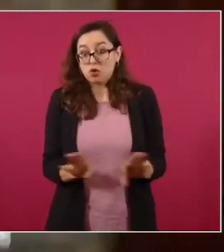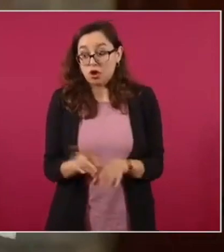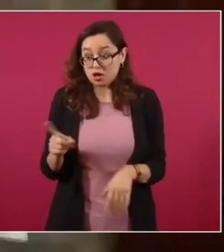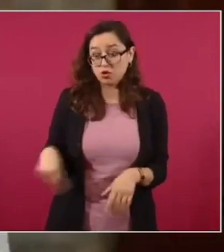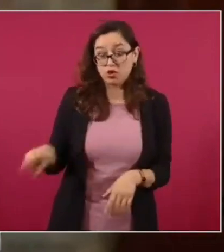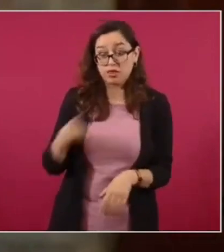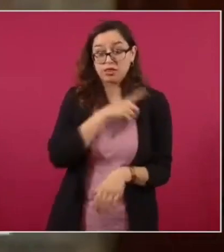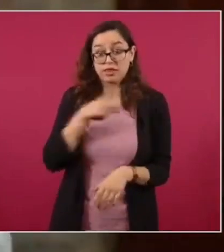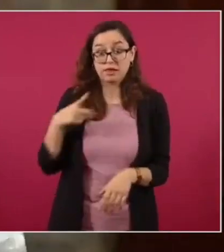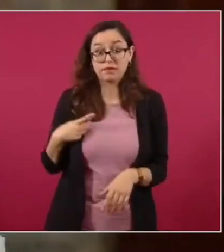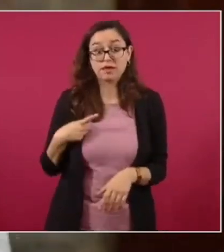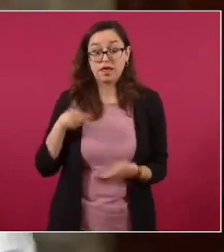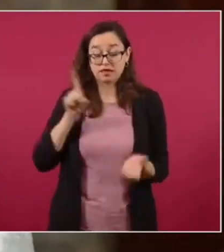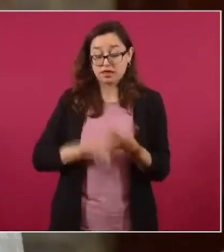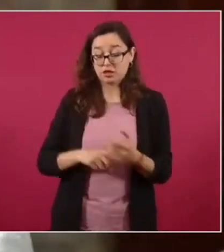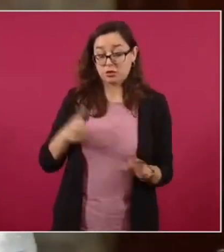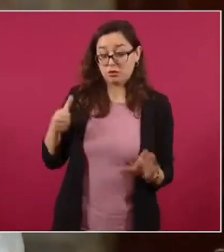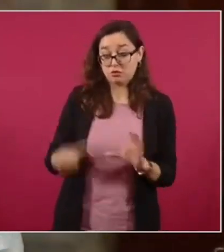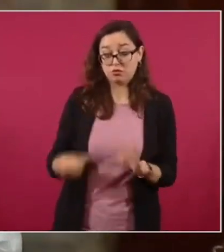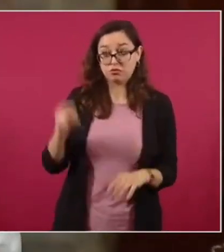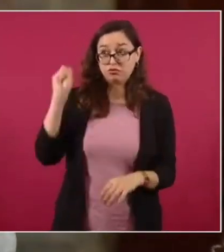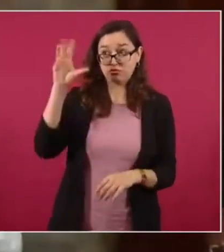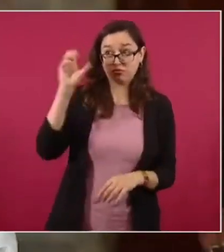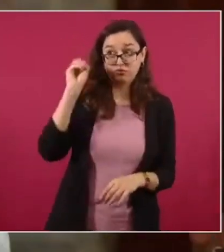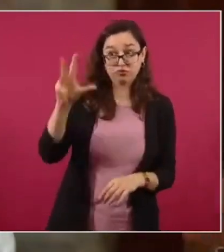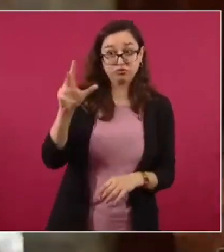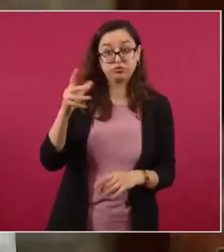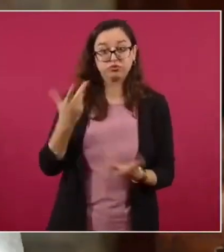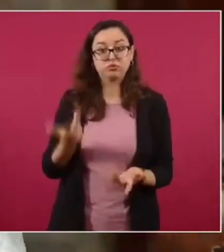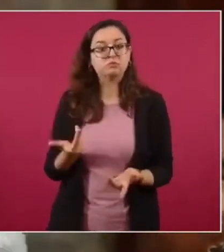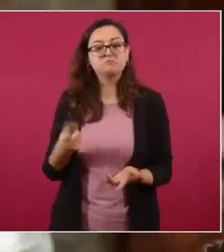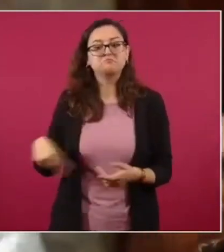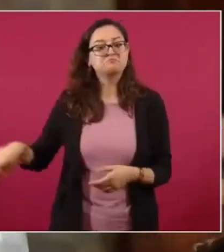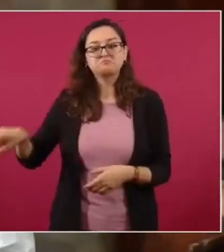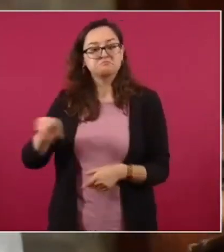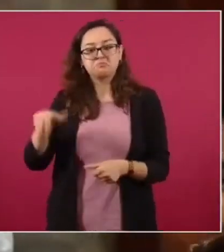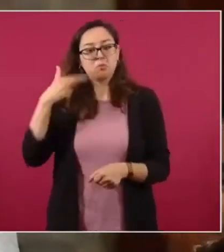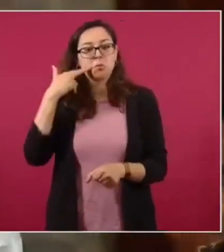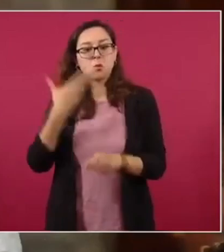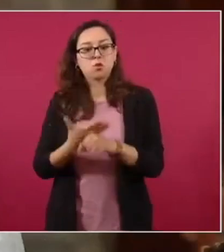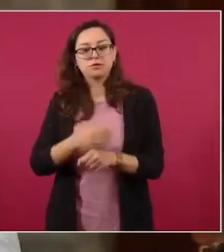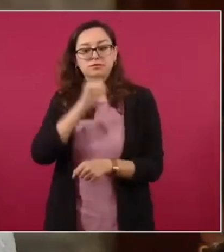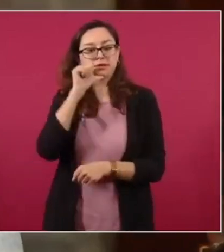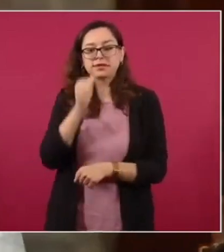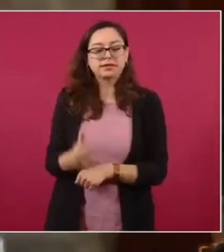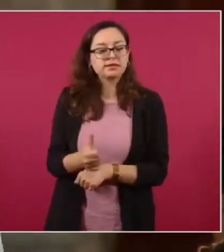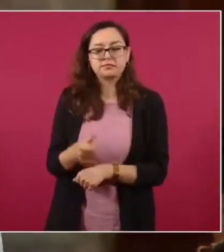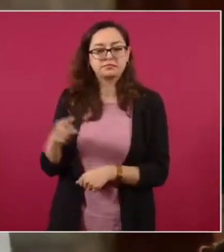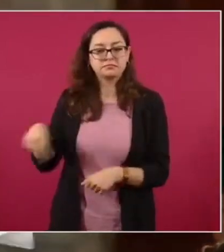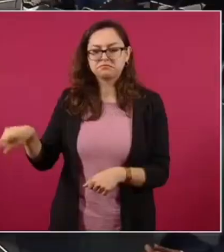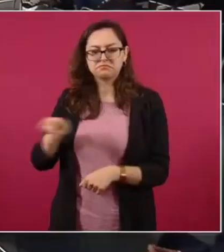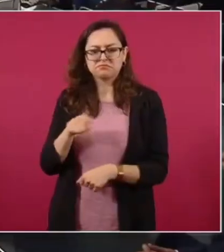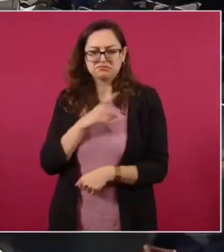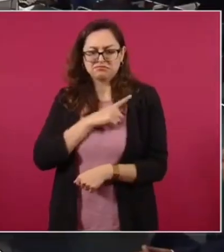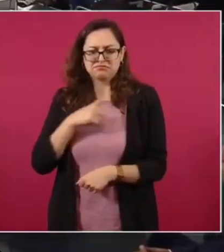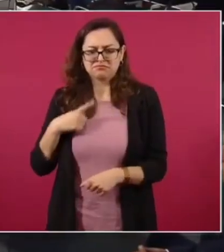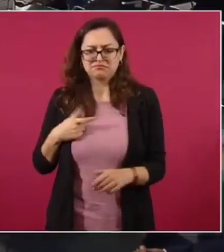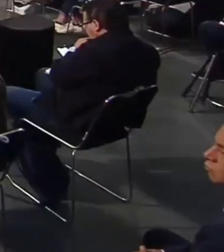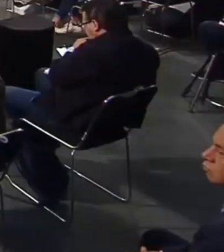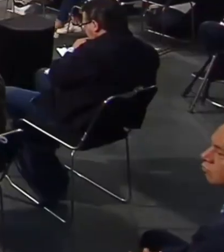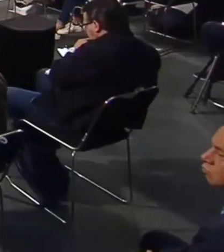activar este código. Dentro de sus funciones de estos expolicías no tenían por qué activarlo porque no era su responsabilidad,